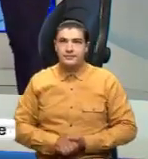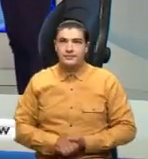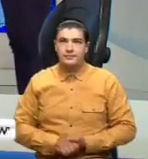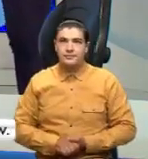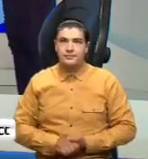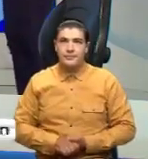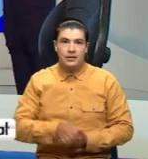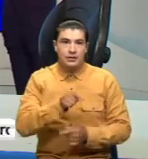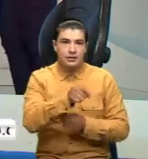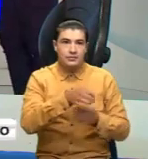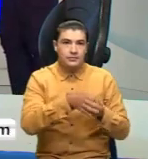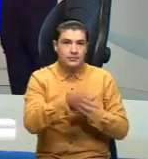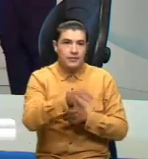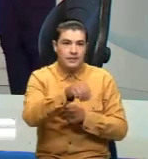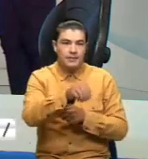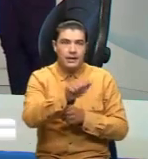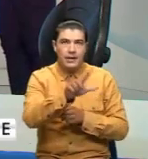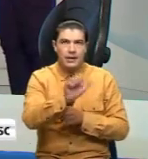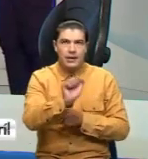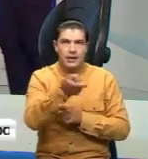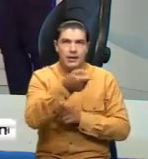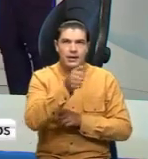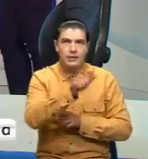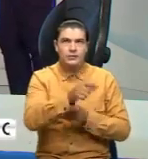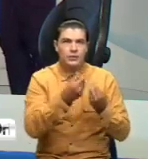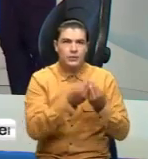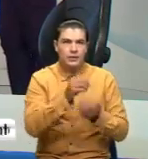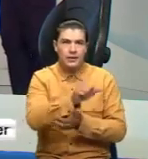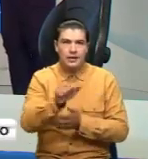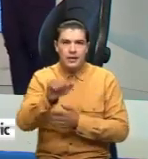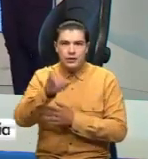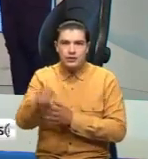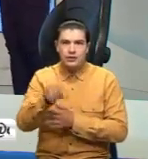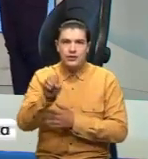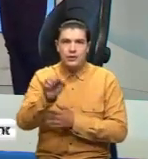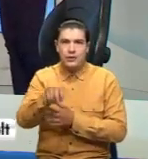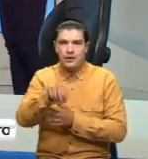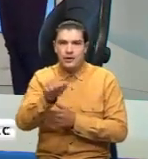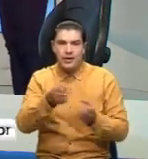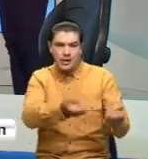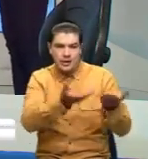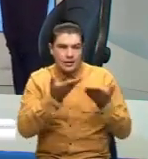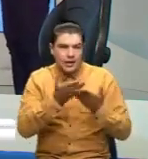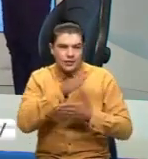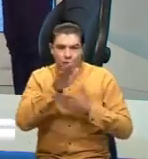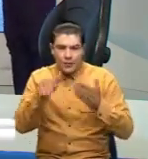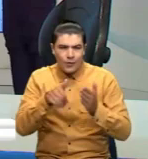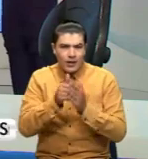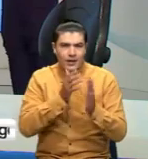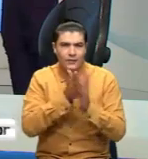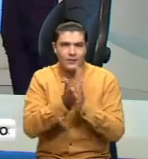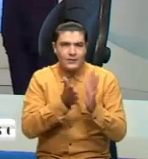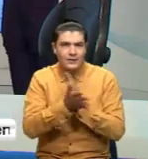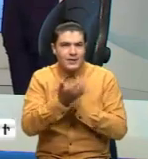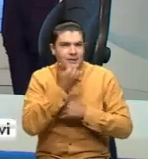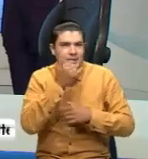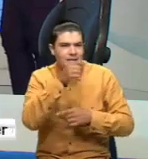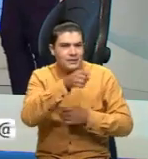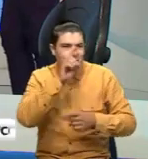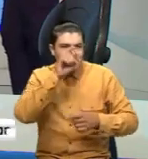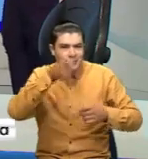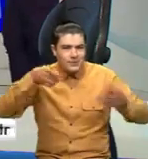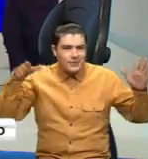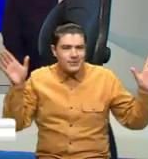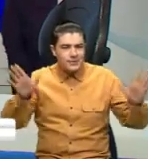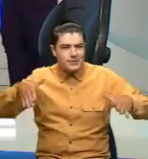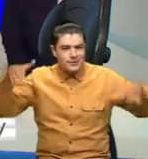en málaga nuestra compañera ayudan aa dar menos entrega a todos los detalles de la liberación de unos halcones en este sector en el municipio del cerrito